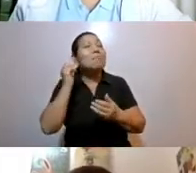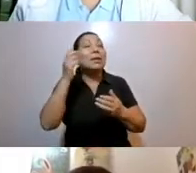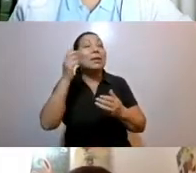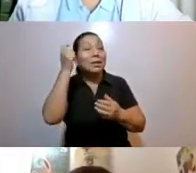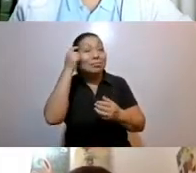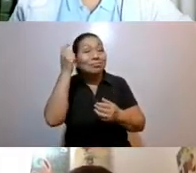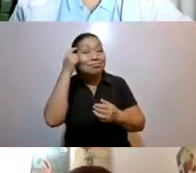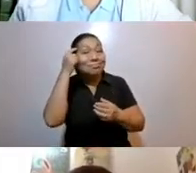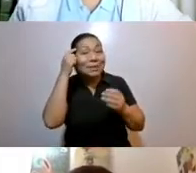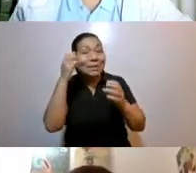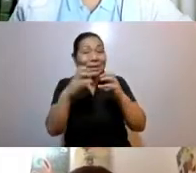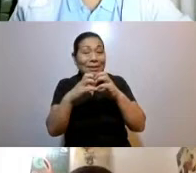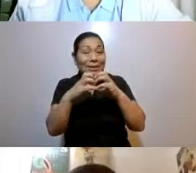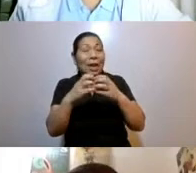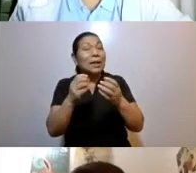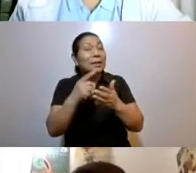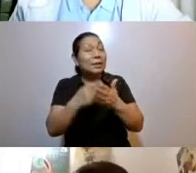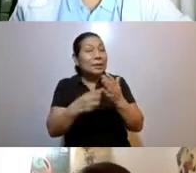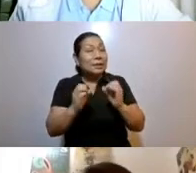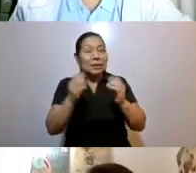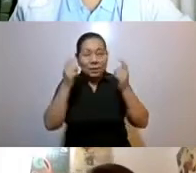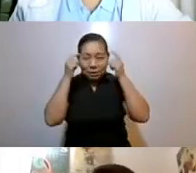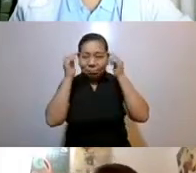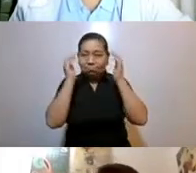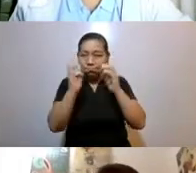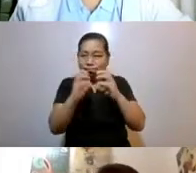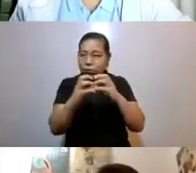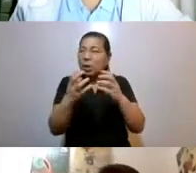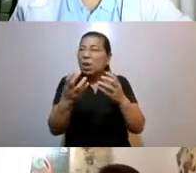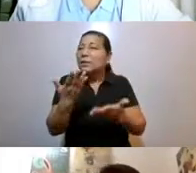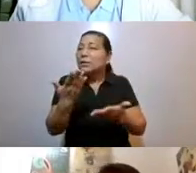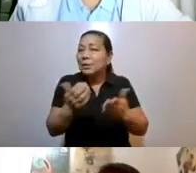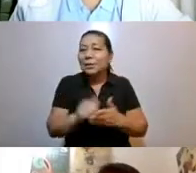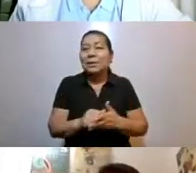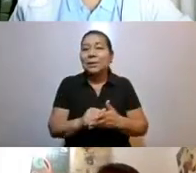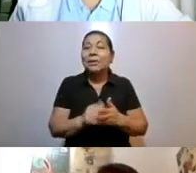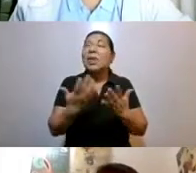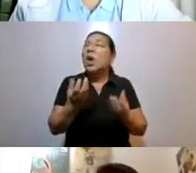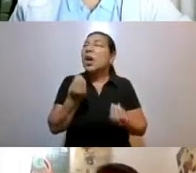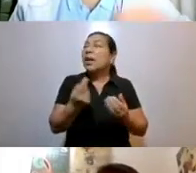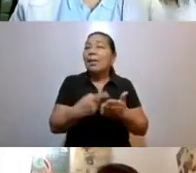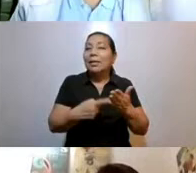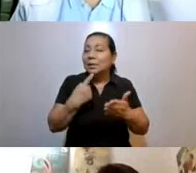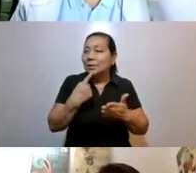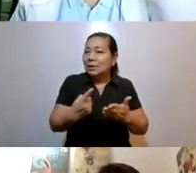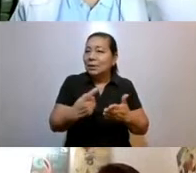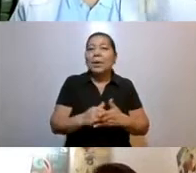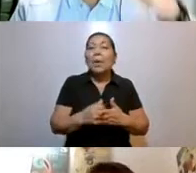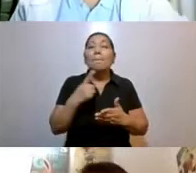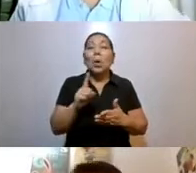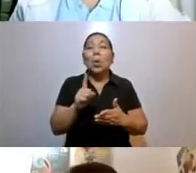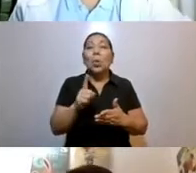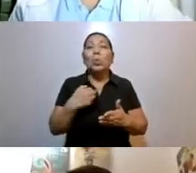es cerebral, es algo central, en el cual se va a acompañar por